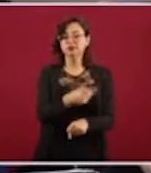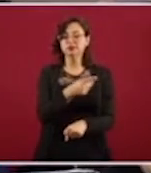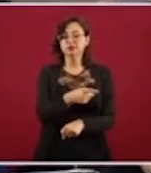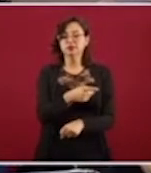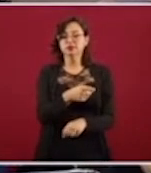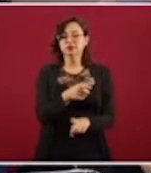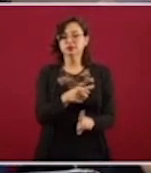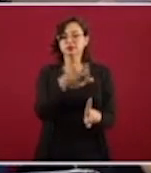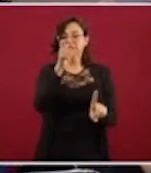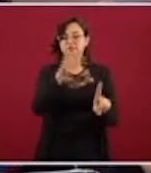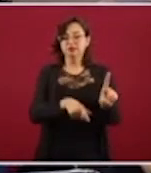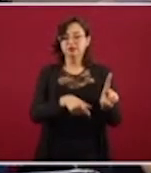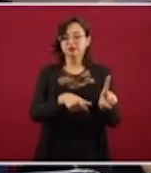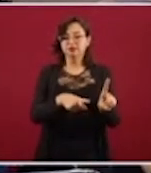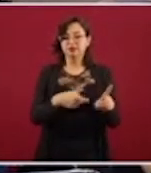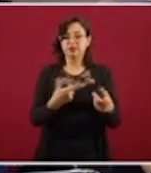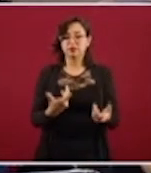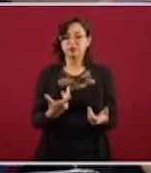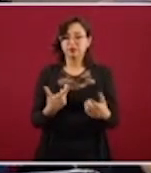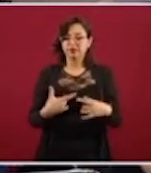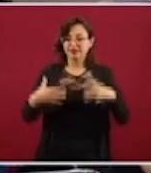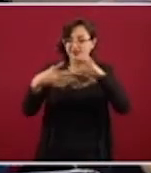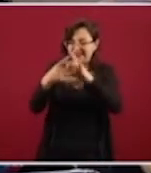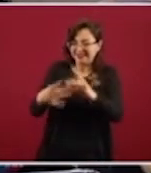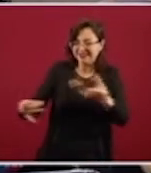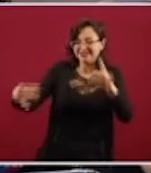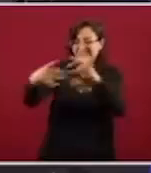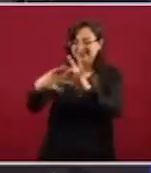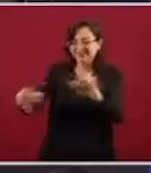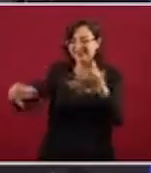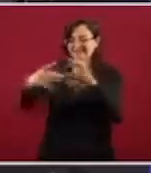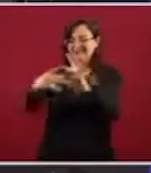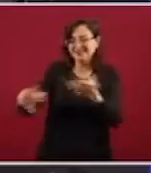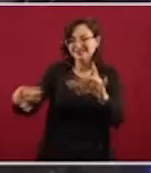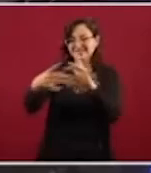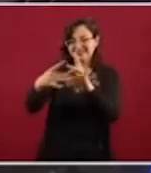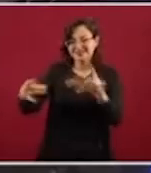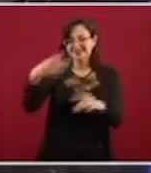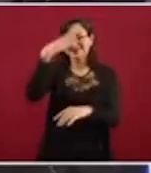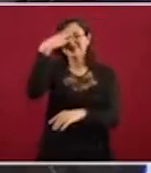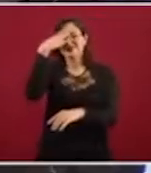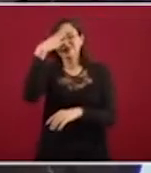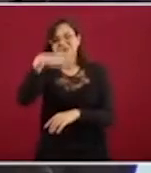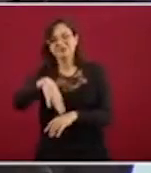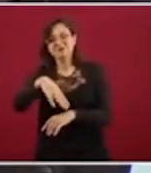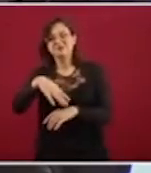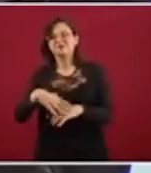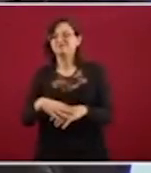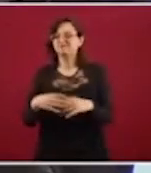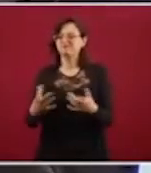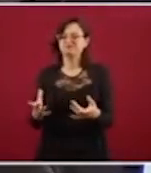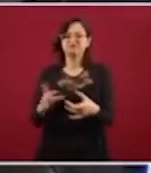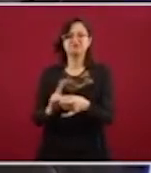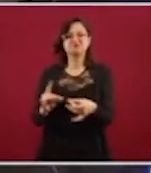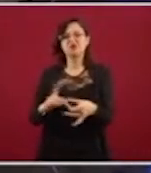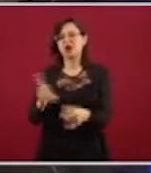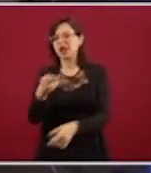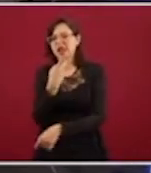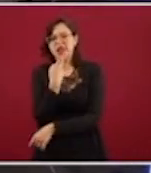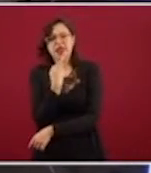de que sabe explicar, expone con mucha claridad